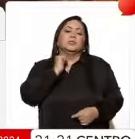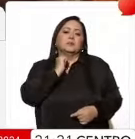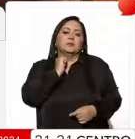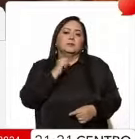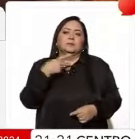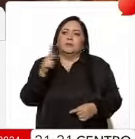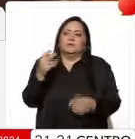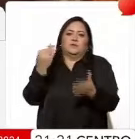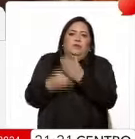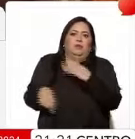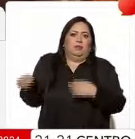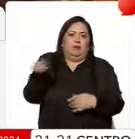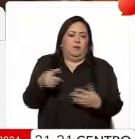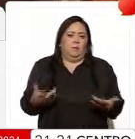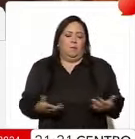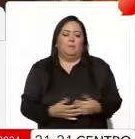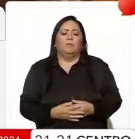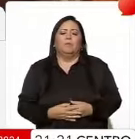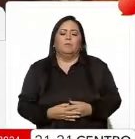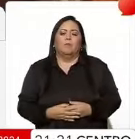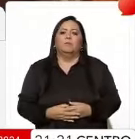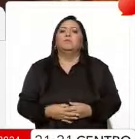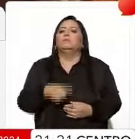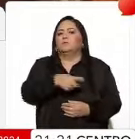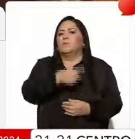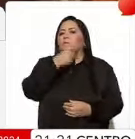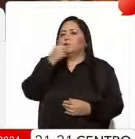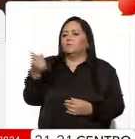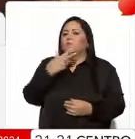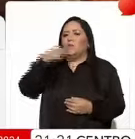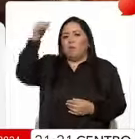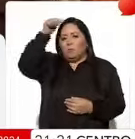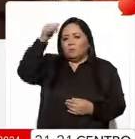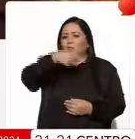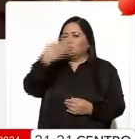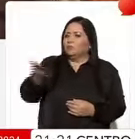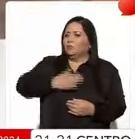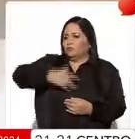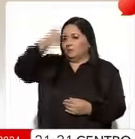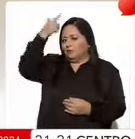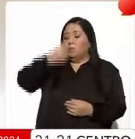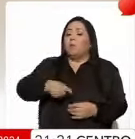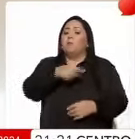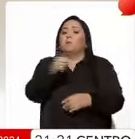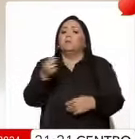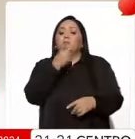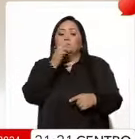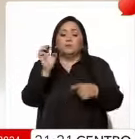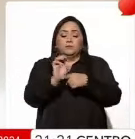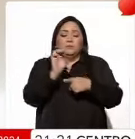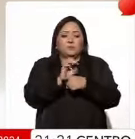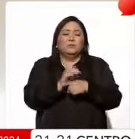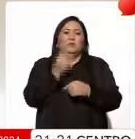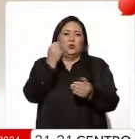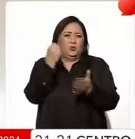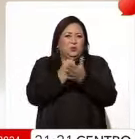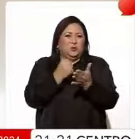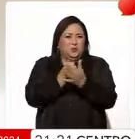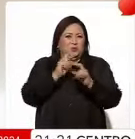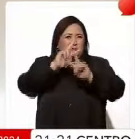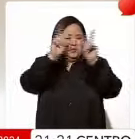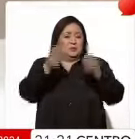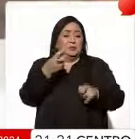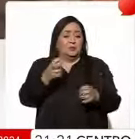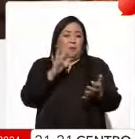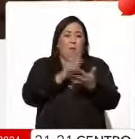no están en la coalición. Pero entonces, senador, le saluda Alberto Nájar. Buenas noches. Entonces, se ha insistido mucho en este tema de